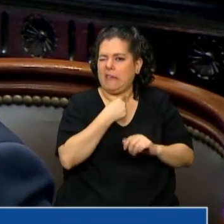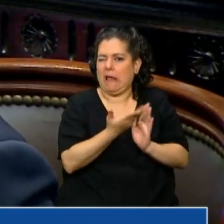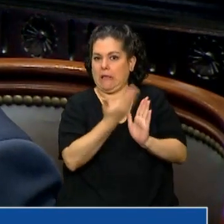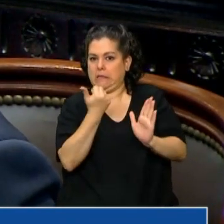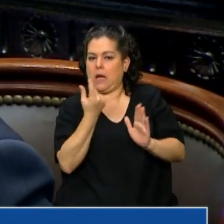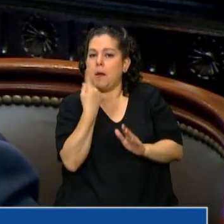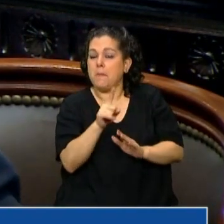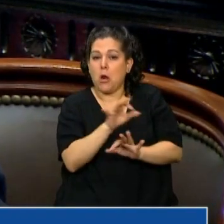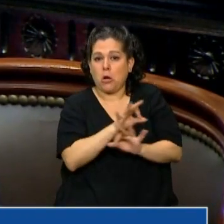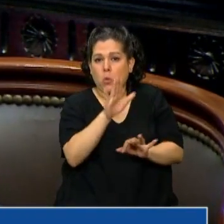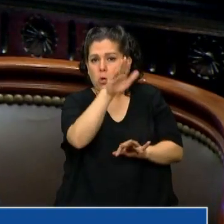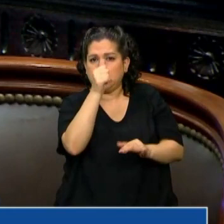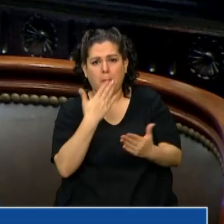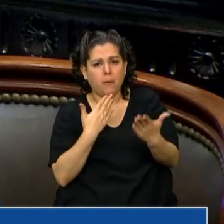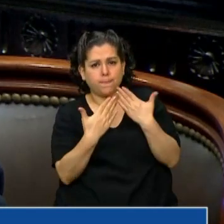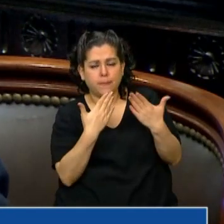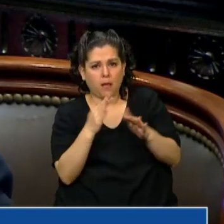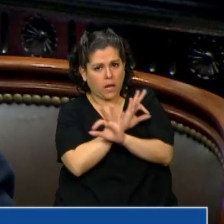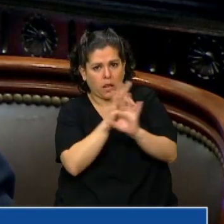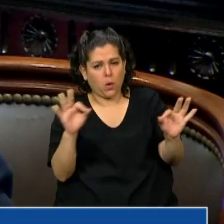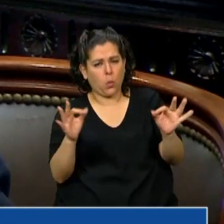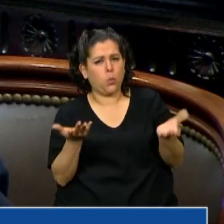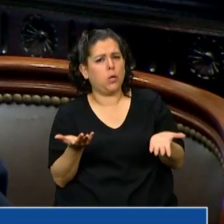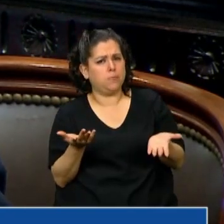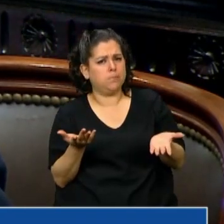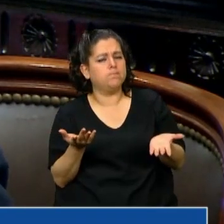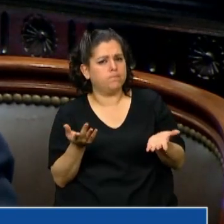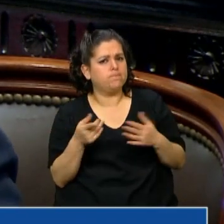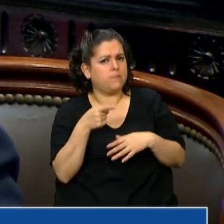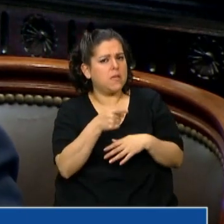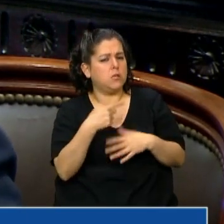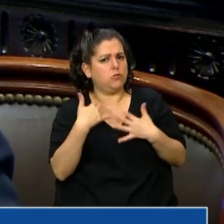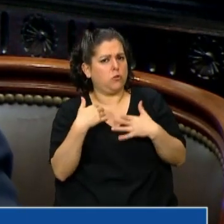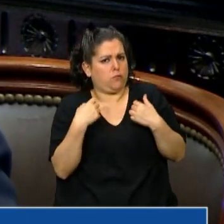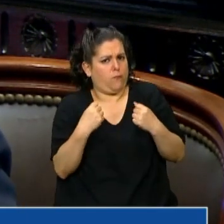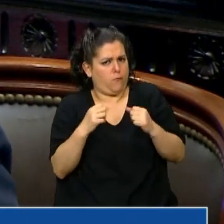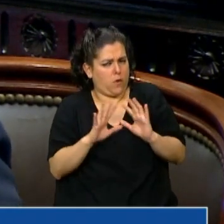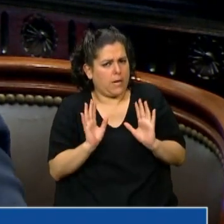fue convocado a discutirlo y el impacto que tiene en eso es profundo.